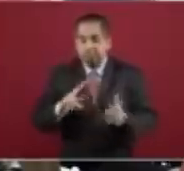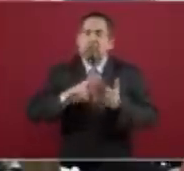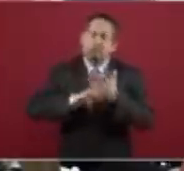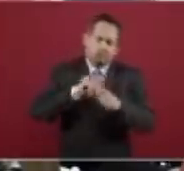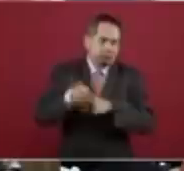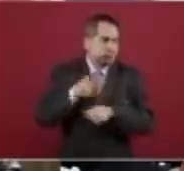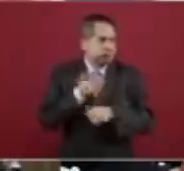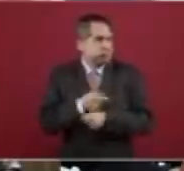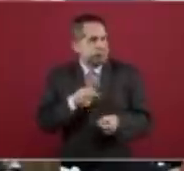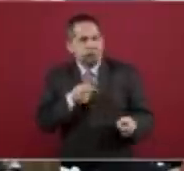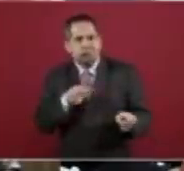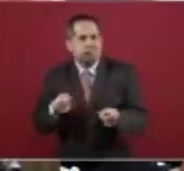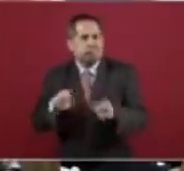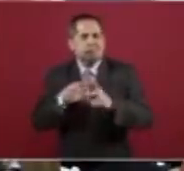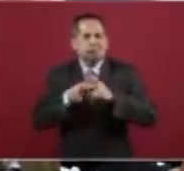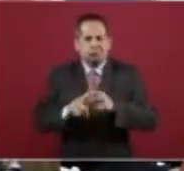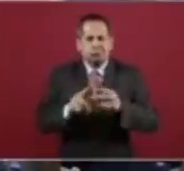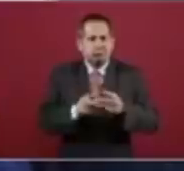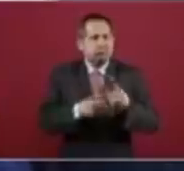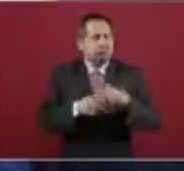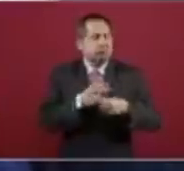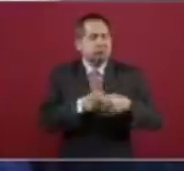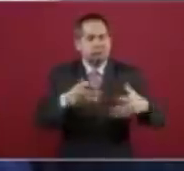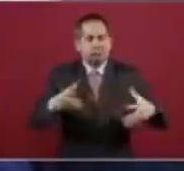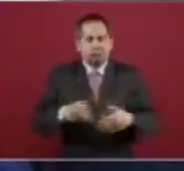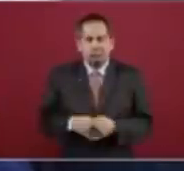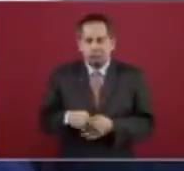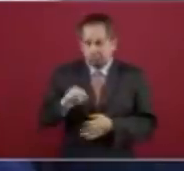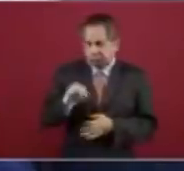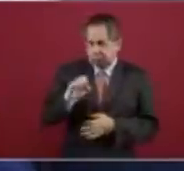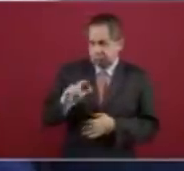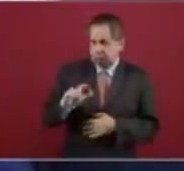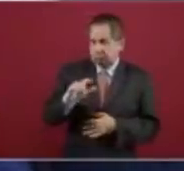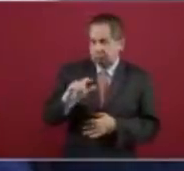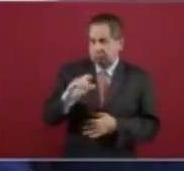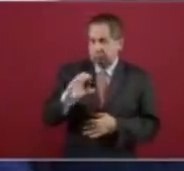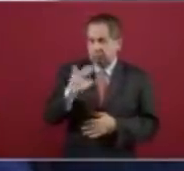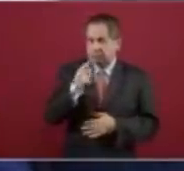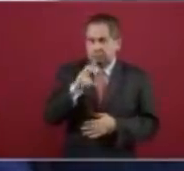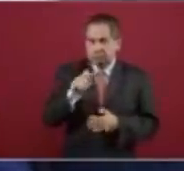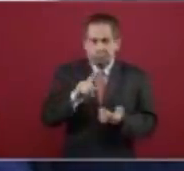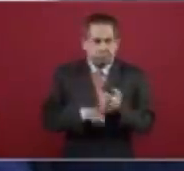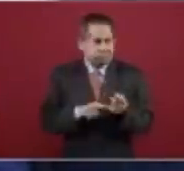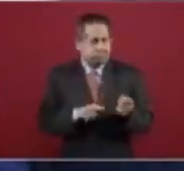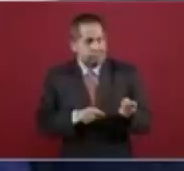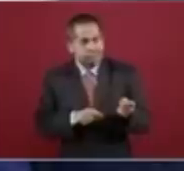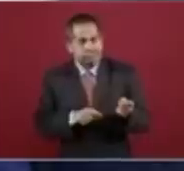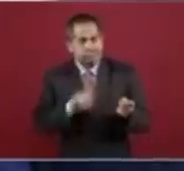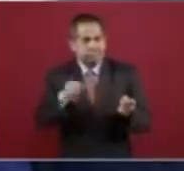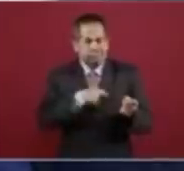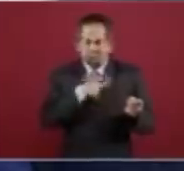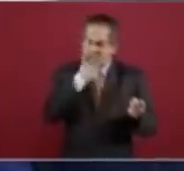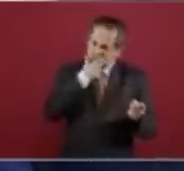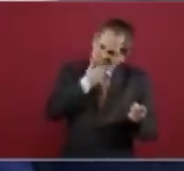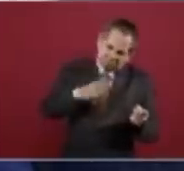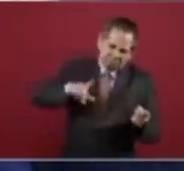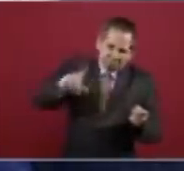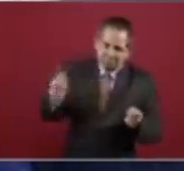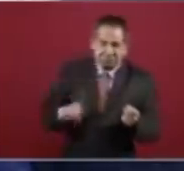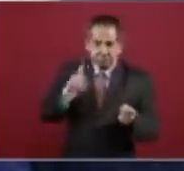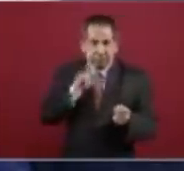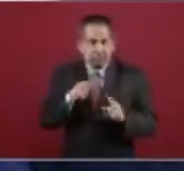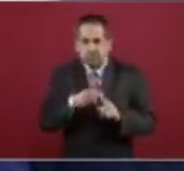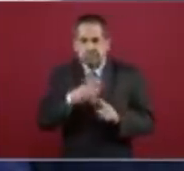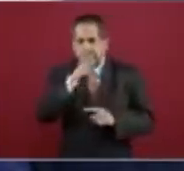se encuentran empezando a crecer. Manuel Guillermo Chatman Moreno, Billy Chatman, es misógino y no puede ser